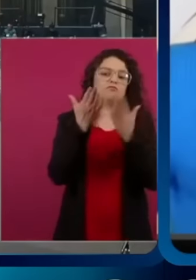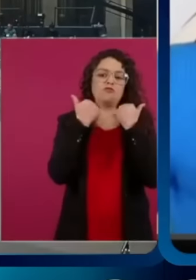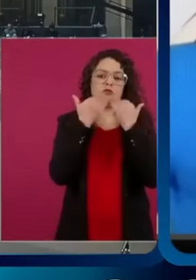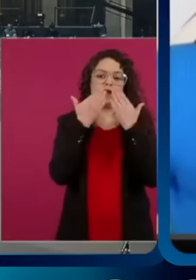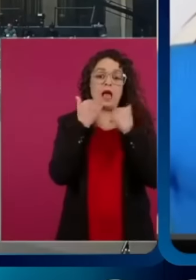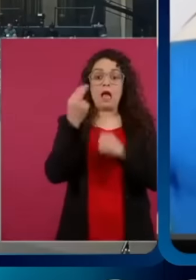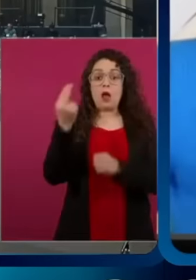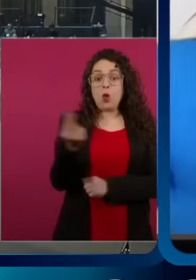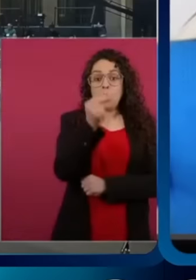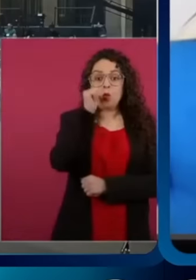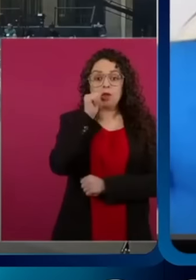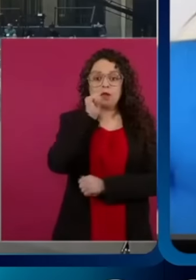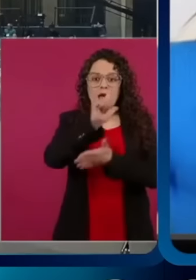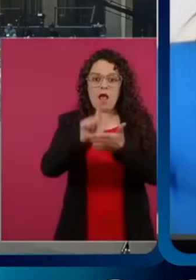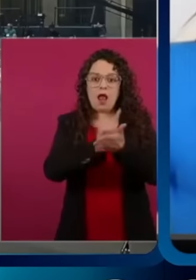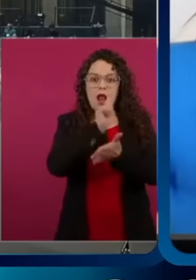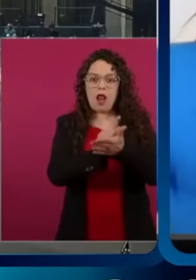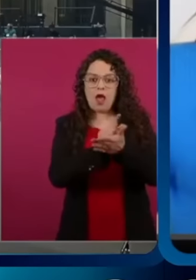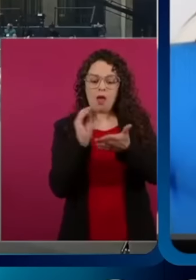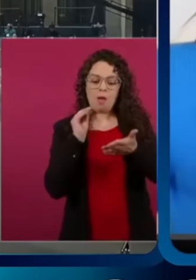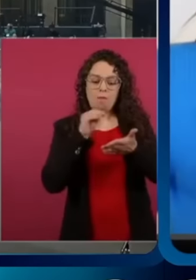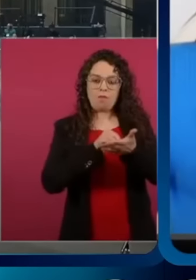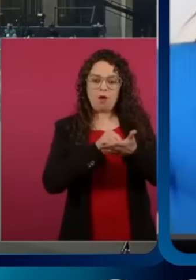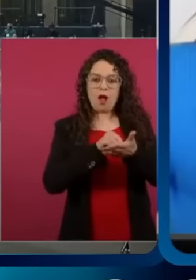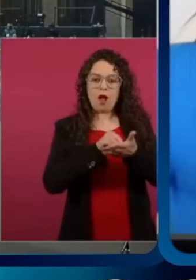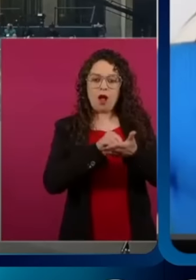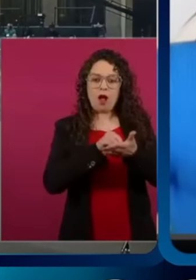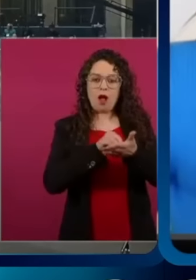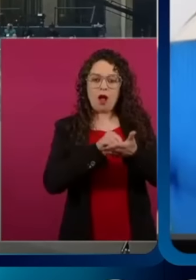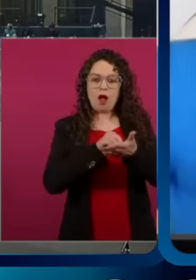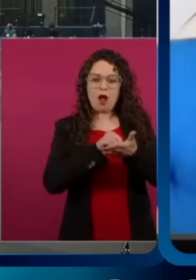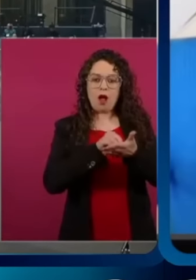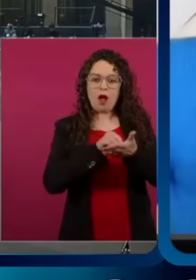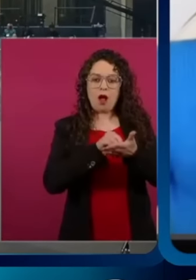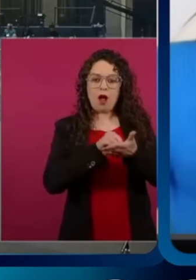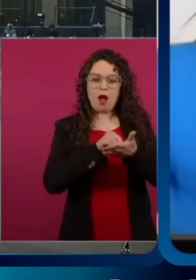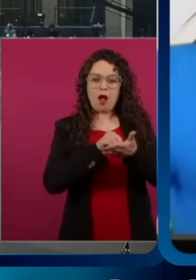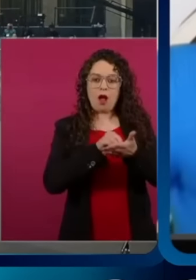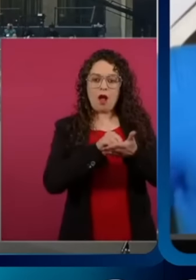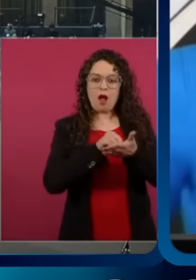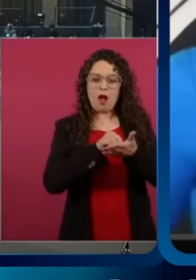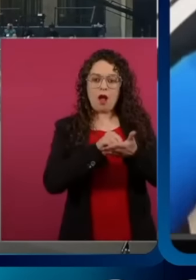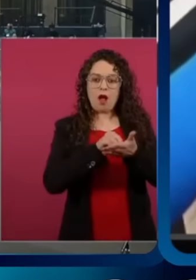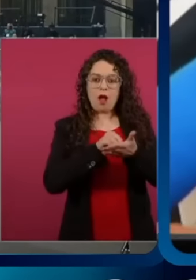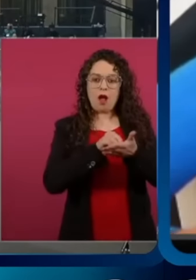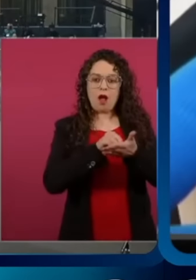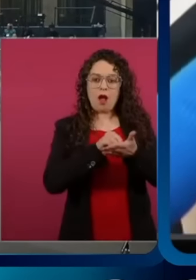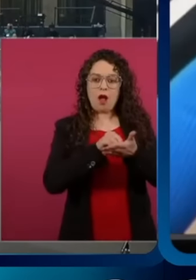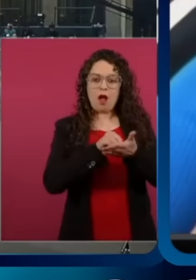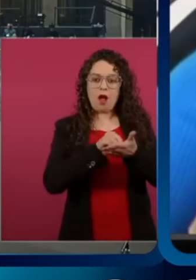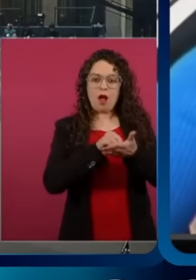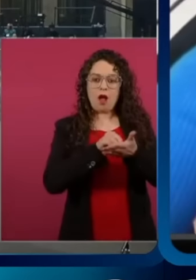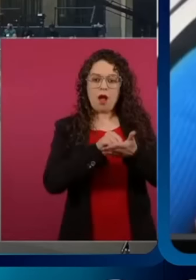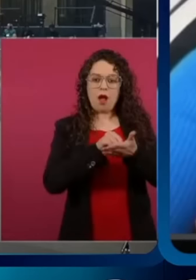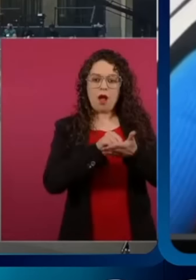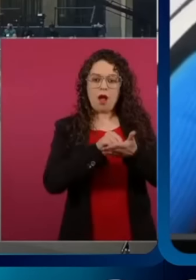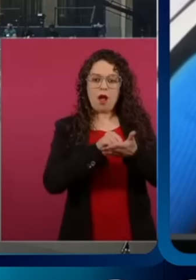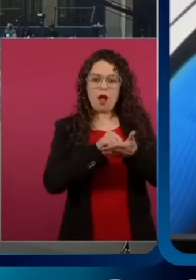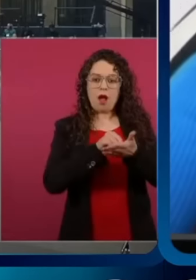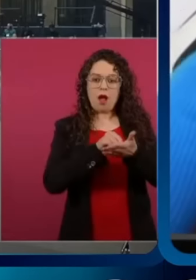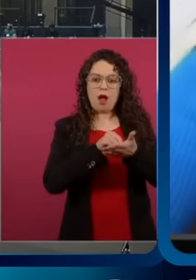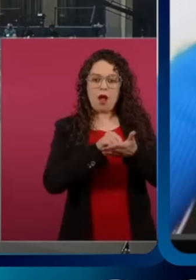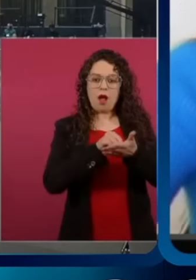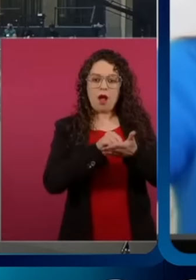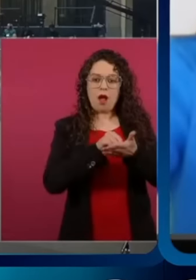que manejarlas a su antojo. Pues yo no he hecho Bueno, pues ahí está. Y bueno, también aprovechando,